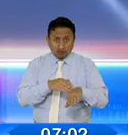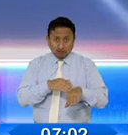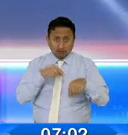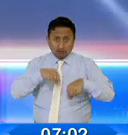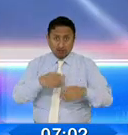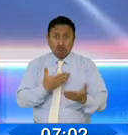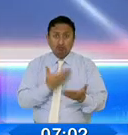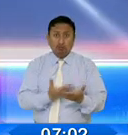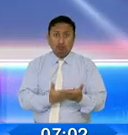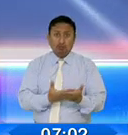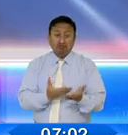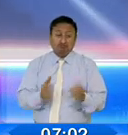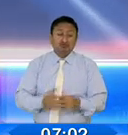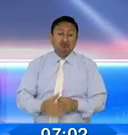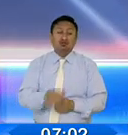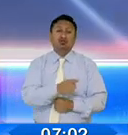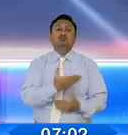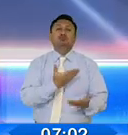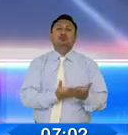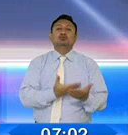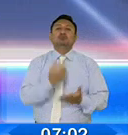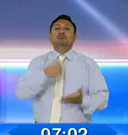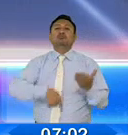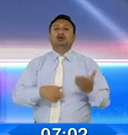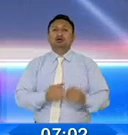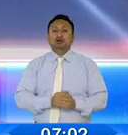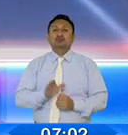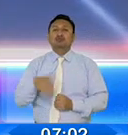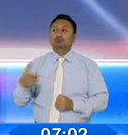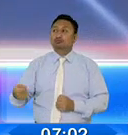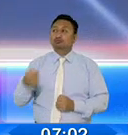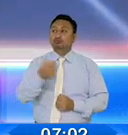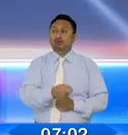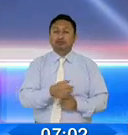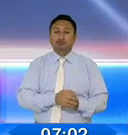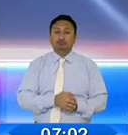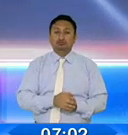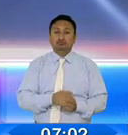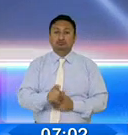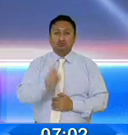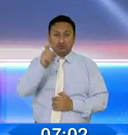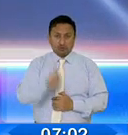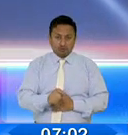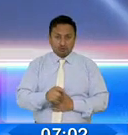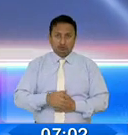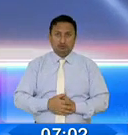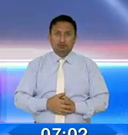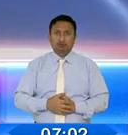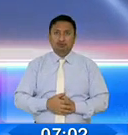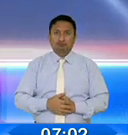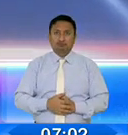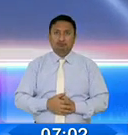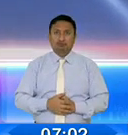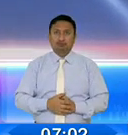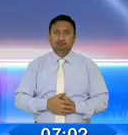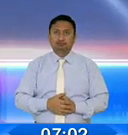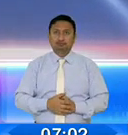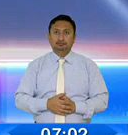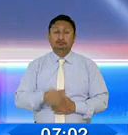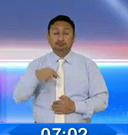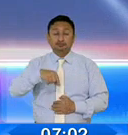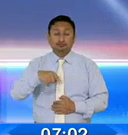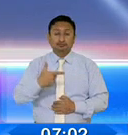supuesta evidencia de tal financiamiento y exigimos que con elemental